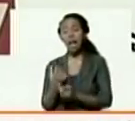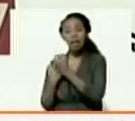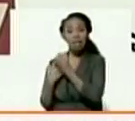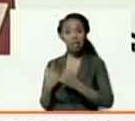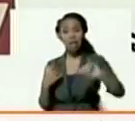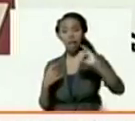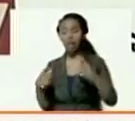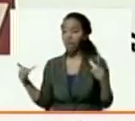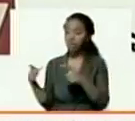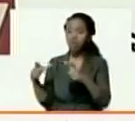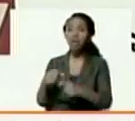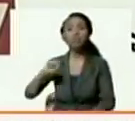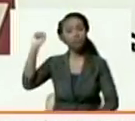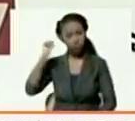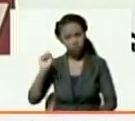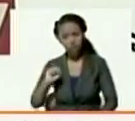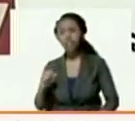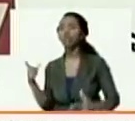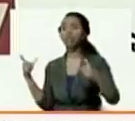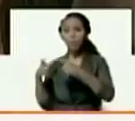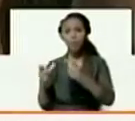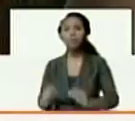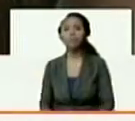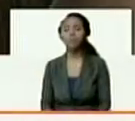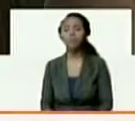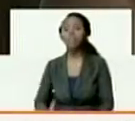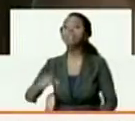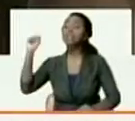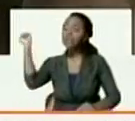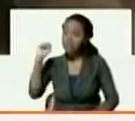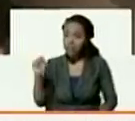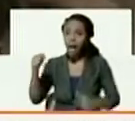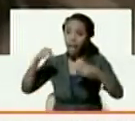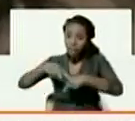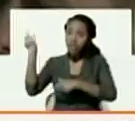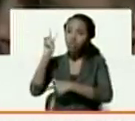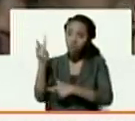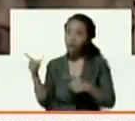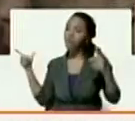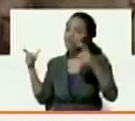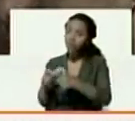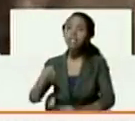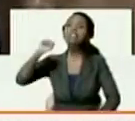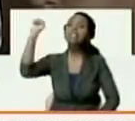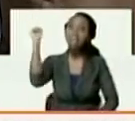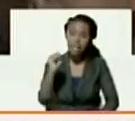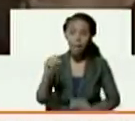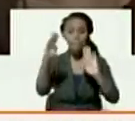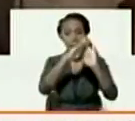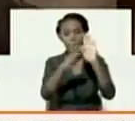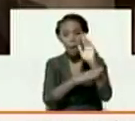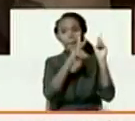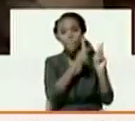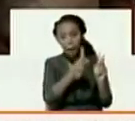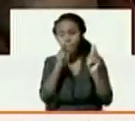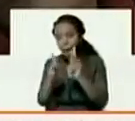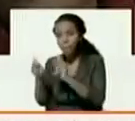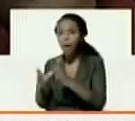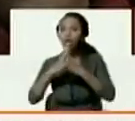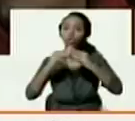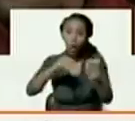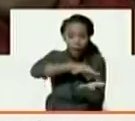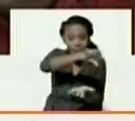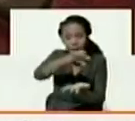reunir. Nos vamos a reunir. Sí, aquí en Venezuela nos vamos a reunir. Sí, vamos a planificar todas las estrategias para el